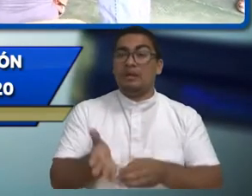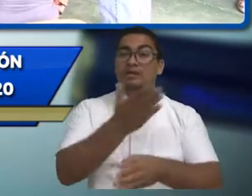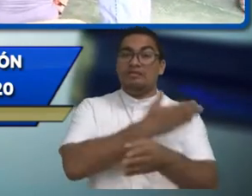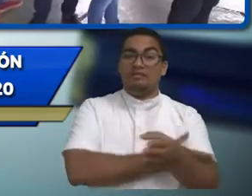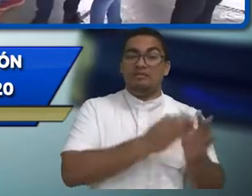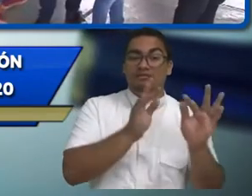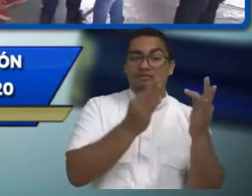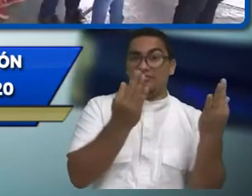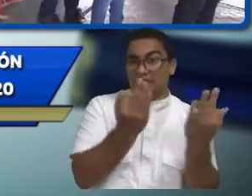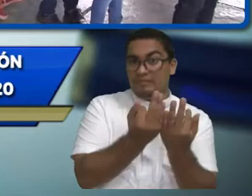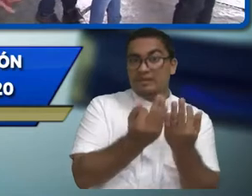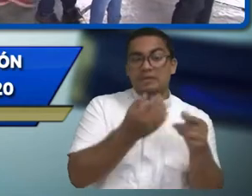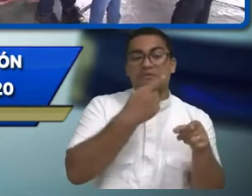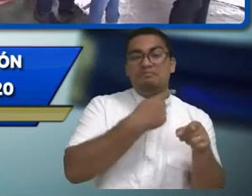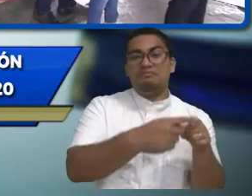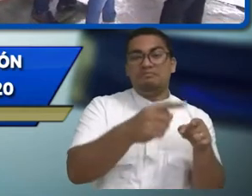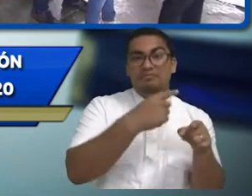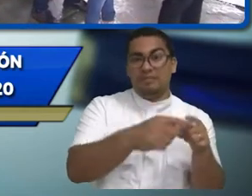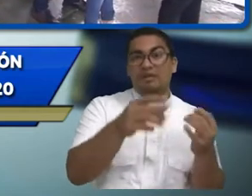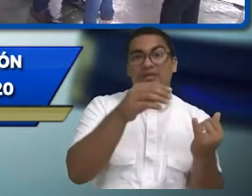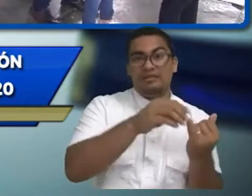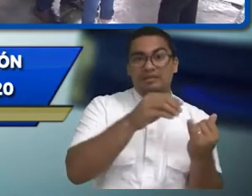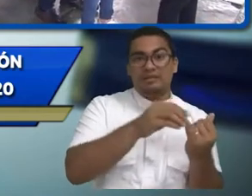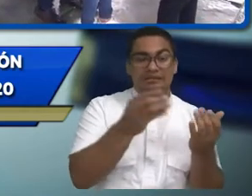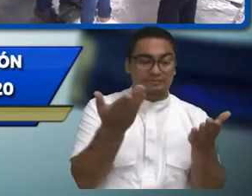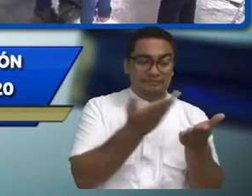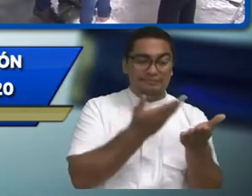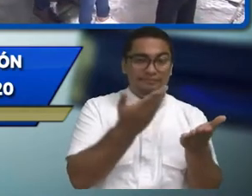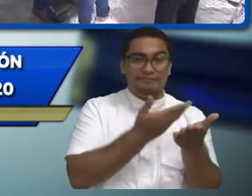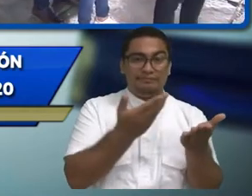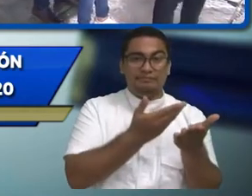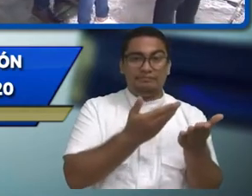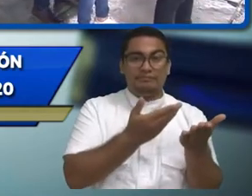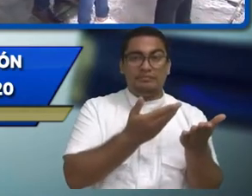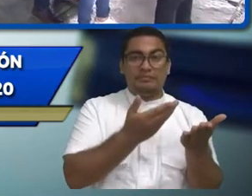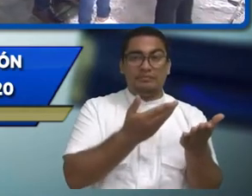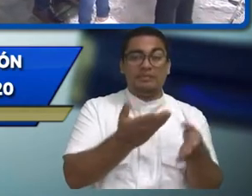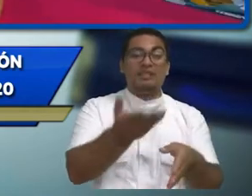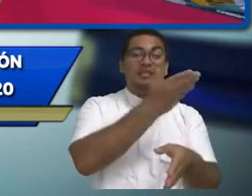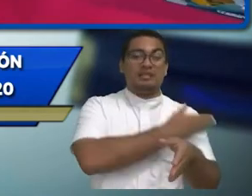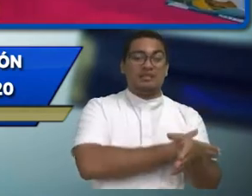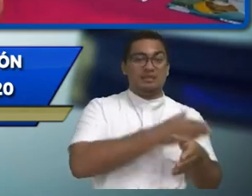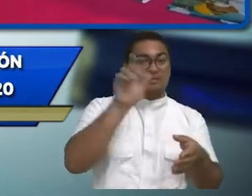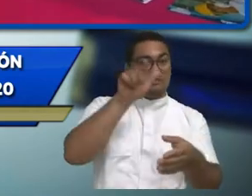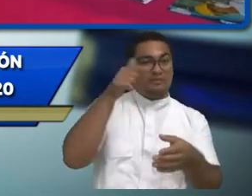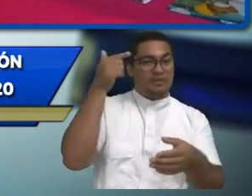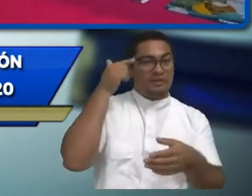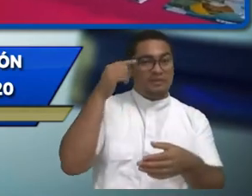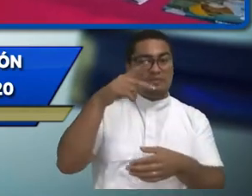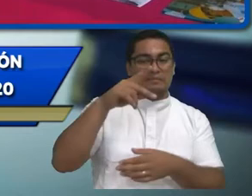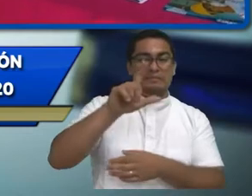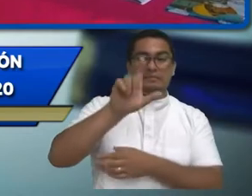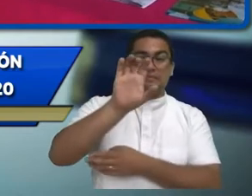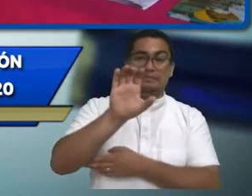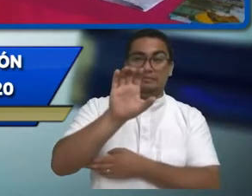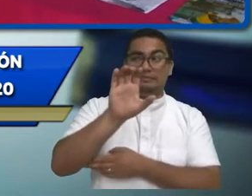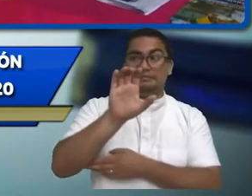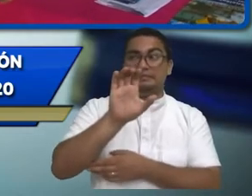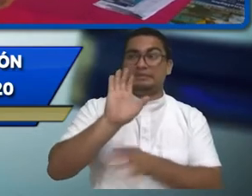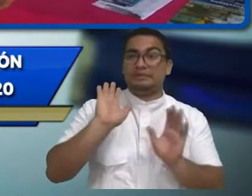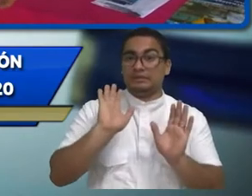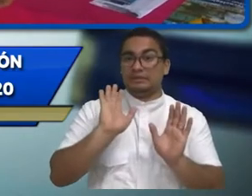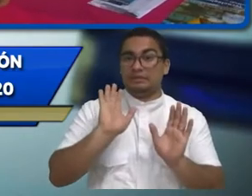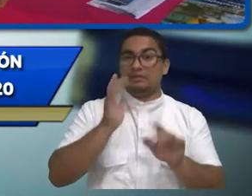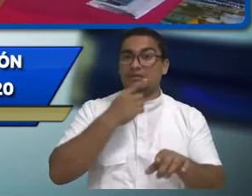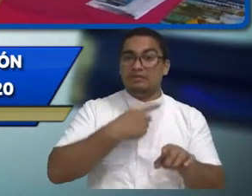estamos hablando de esas condiciones críticas de sobre todo es etapa final del periodo neoliberal que ya que te pidieran pagar